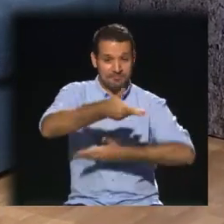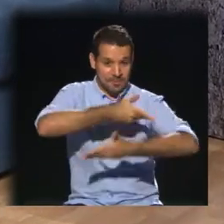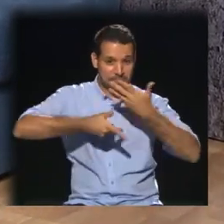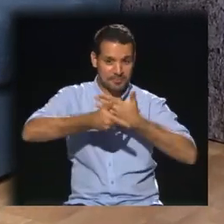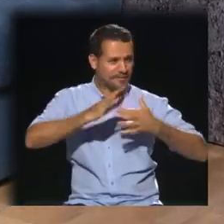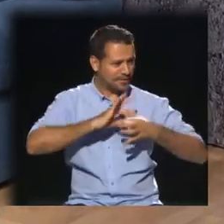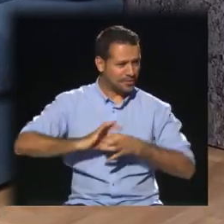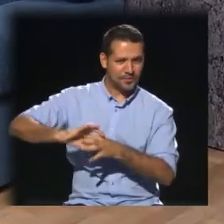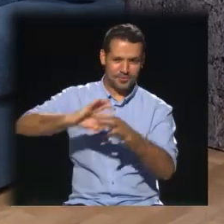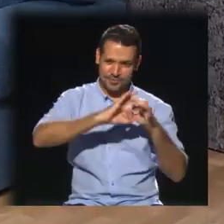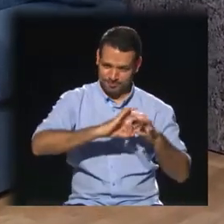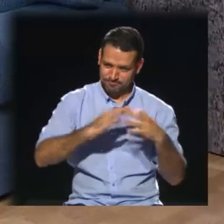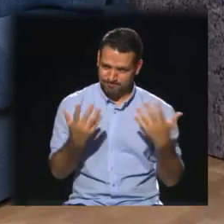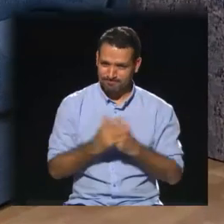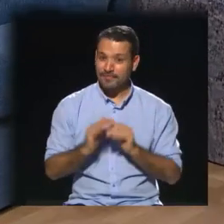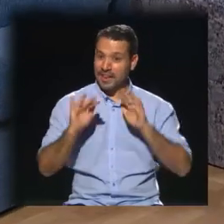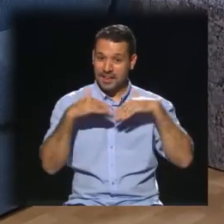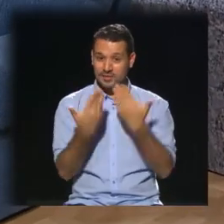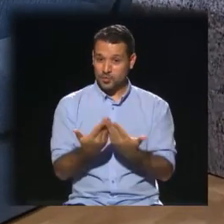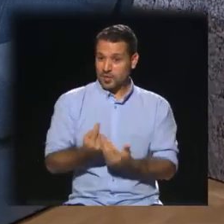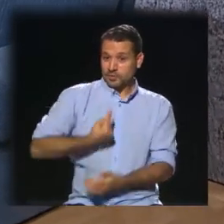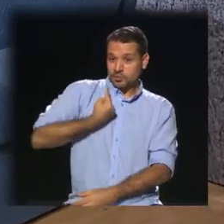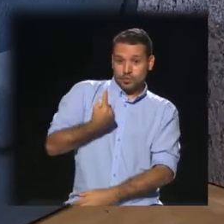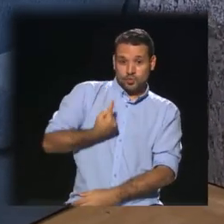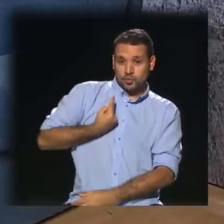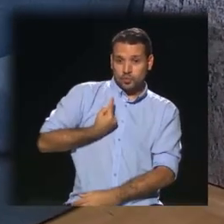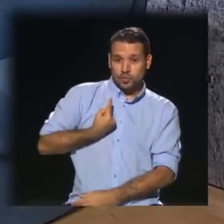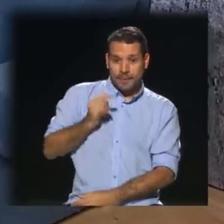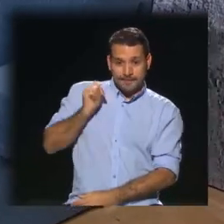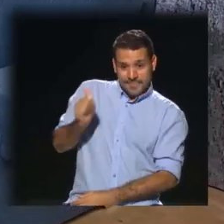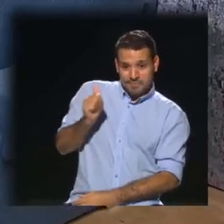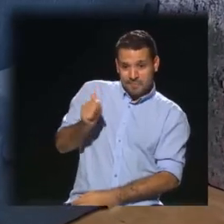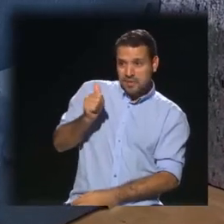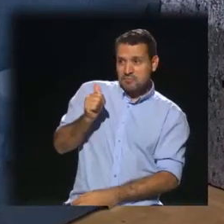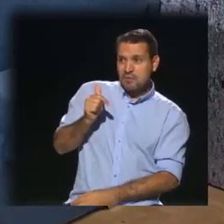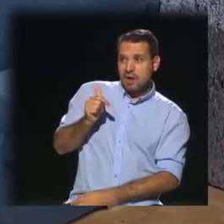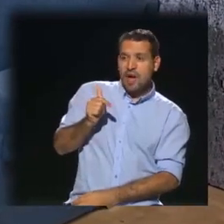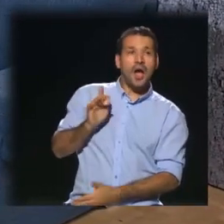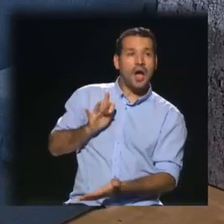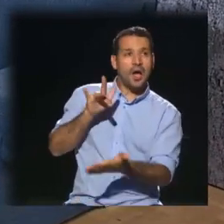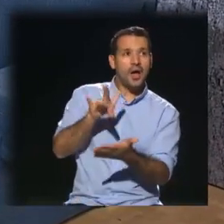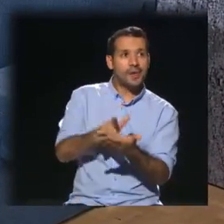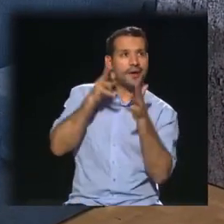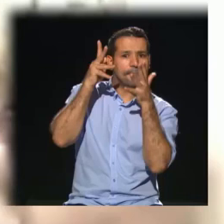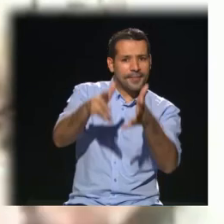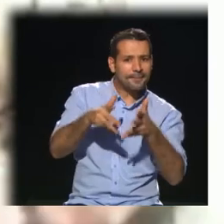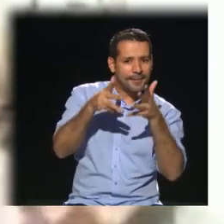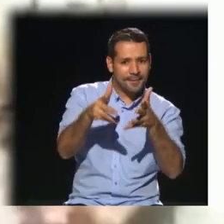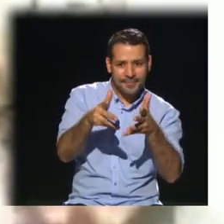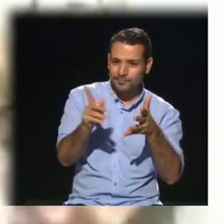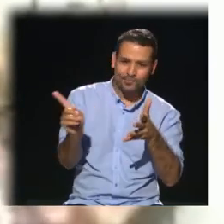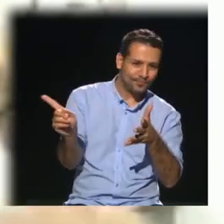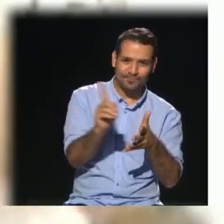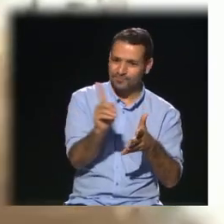parece hermosísima y es, la escuela no puede sola. A veces pensamos que la escuela es donde se aprende todo y la familia,